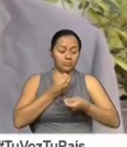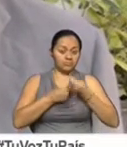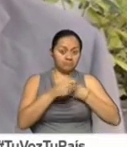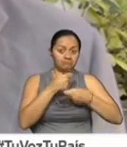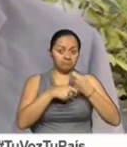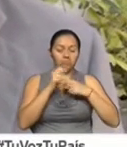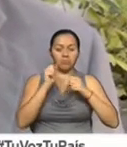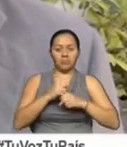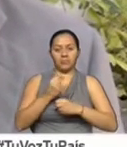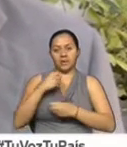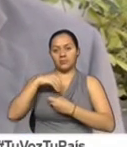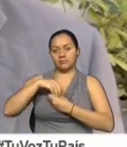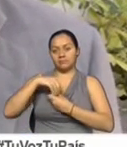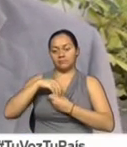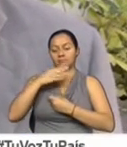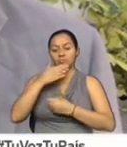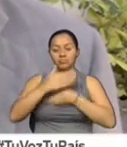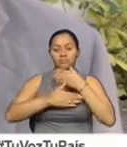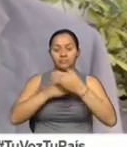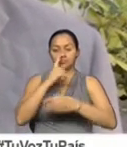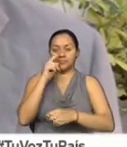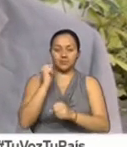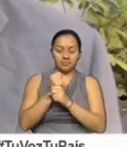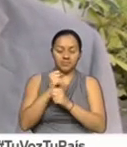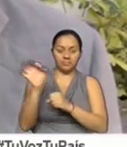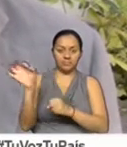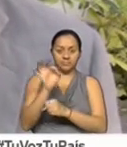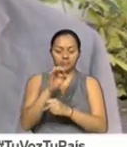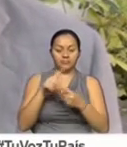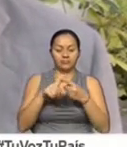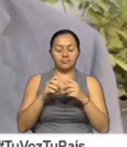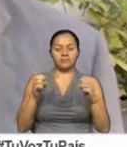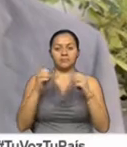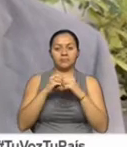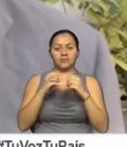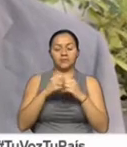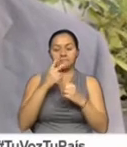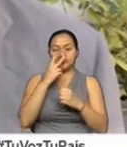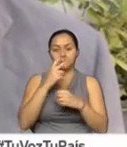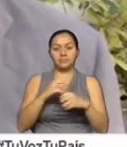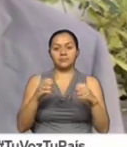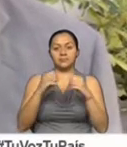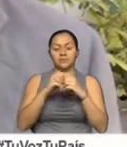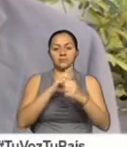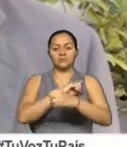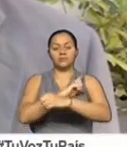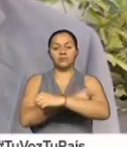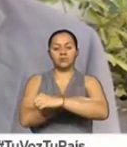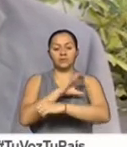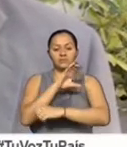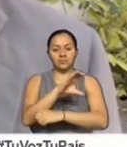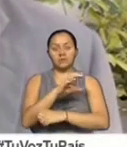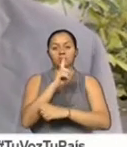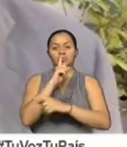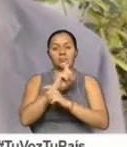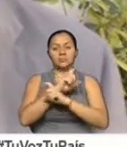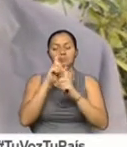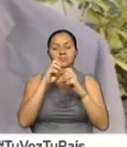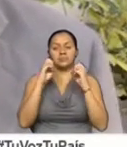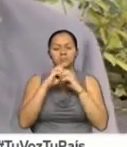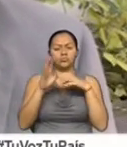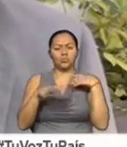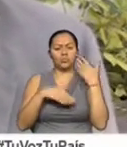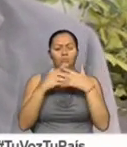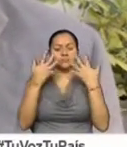ingreso disponible se va a generar a través de fuentes de trabajo, a través de emprendimientos, a través de fortalecimiento del sector empresarial. Entonces usted